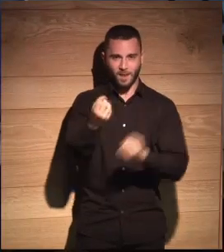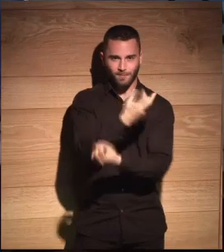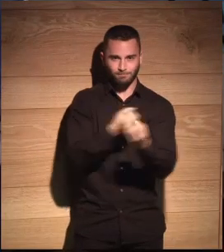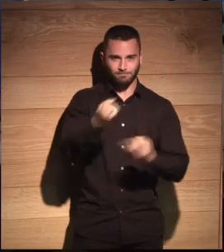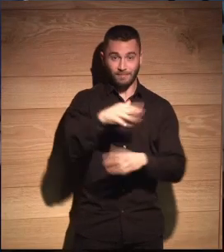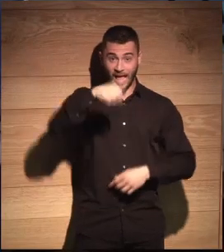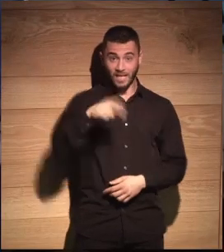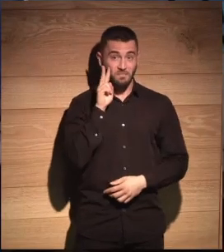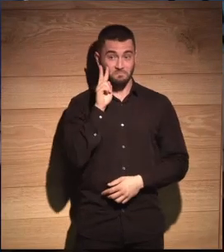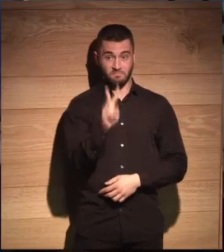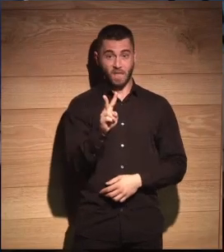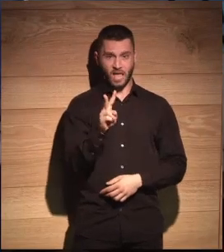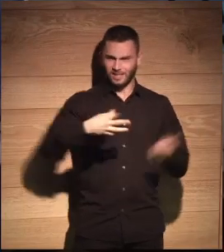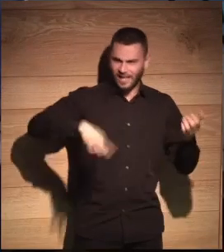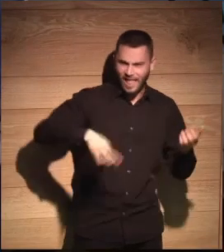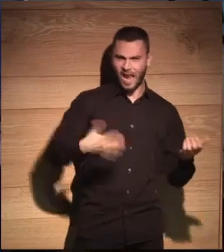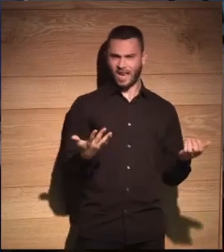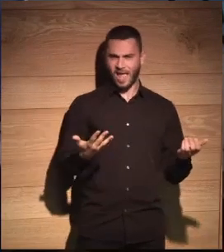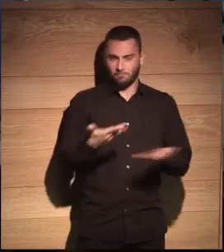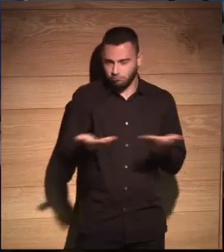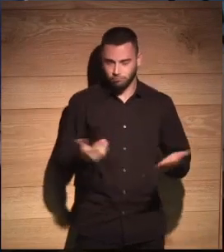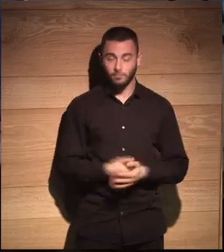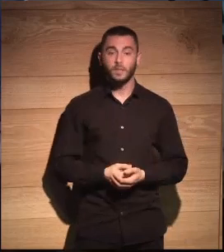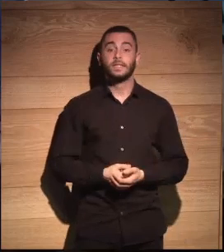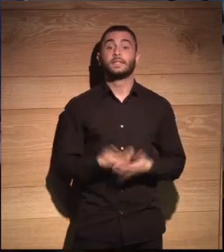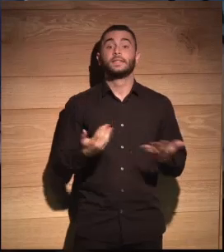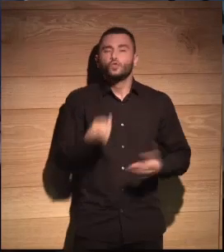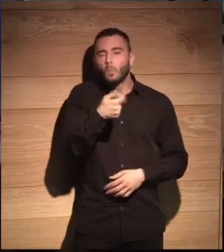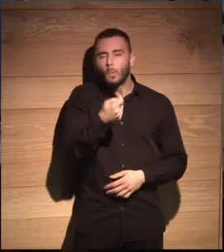les veis con su guitarra, con su... Entonces, un poco,